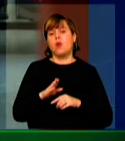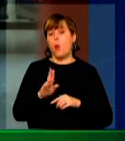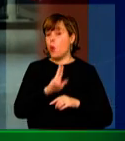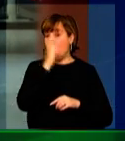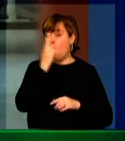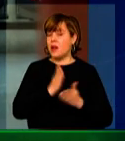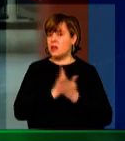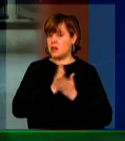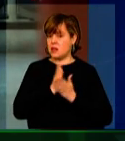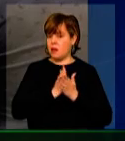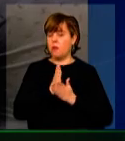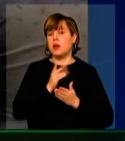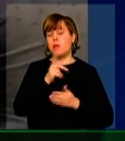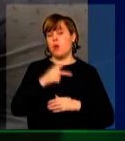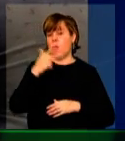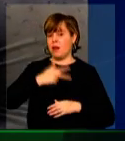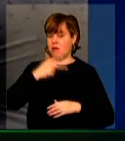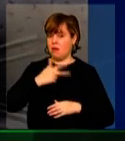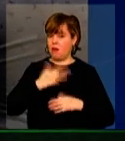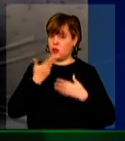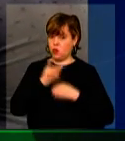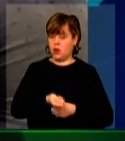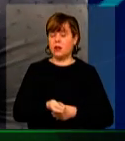Uruguay siempre se ha distinguido por su acción humanitaria.